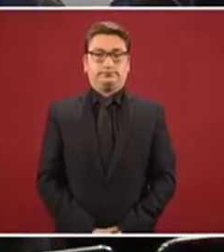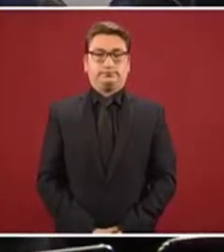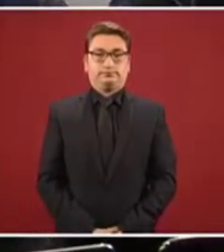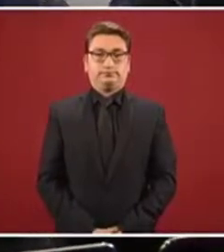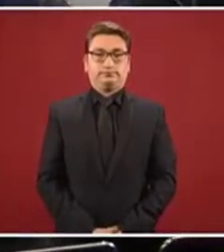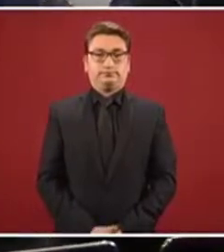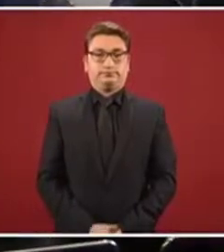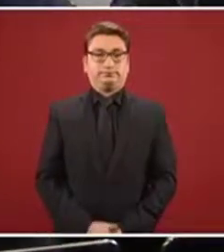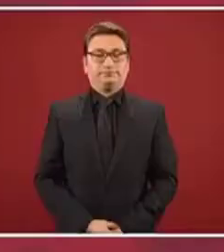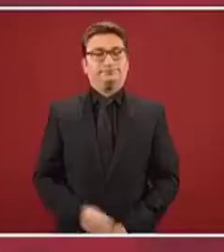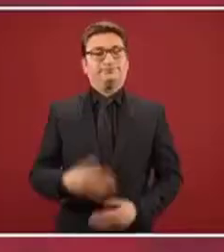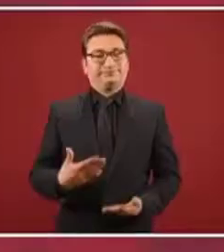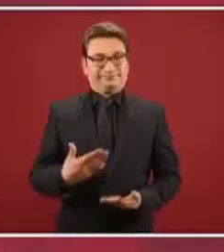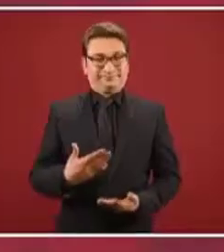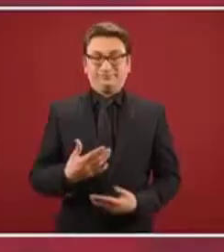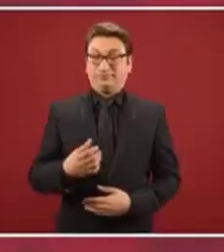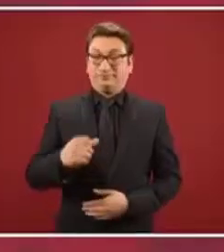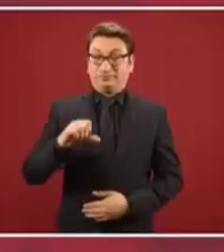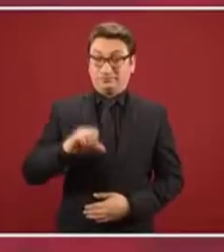el día de hoy